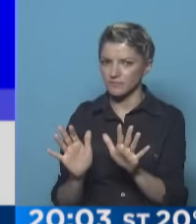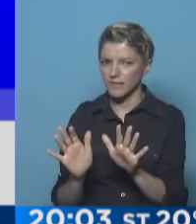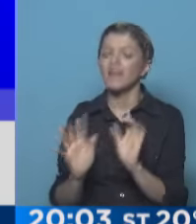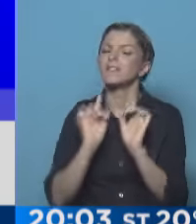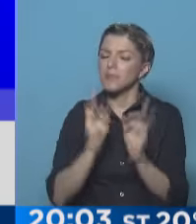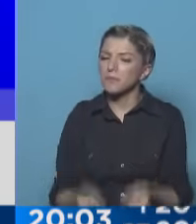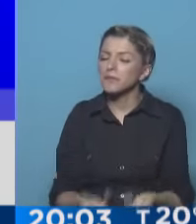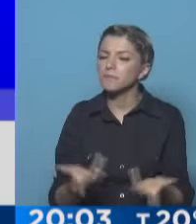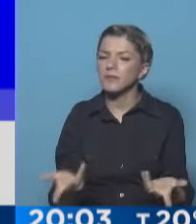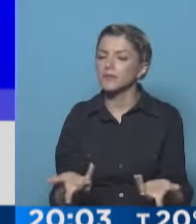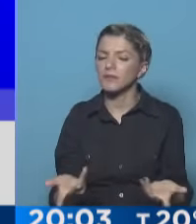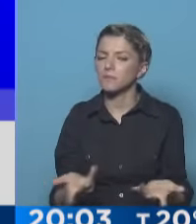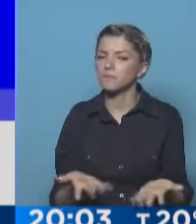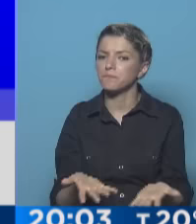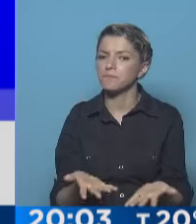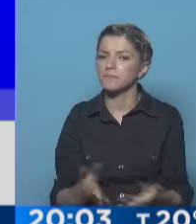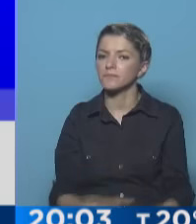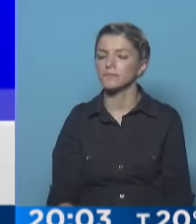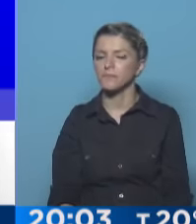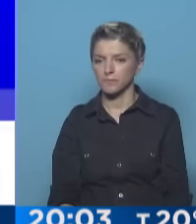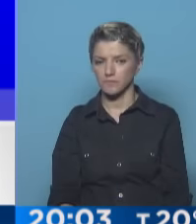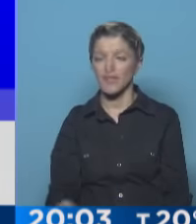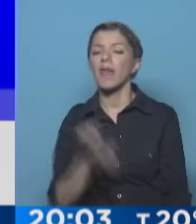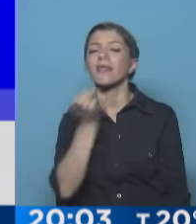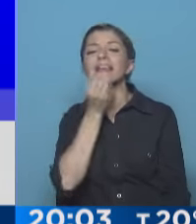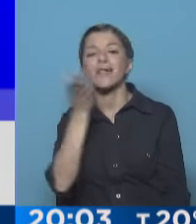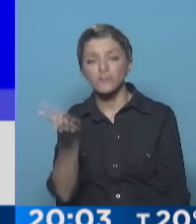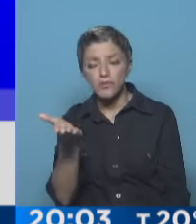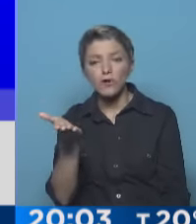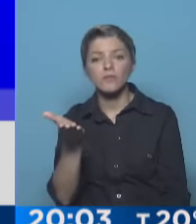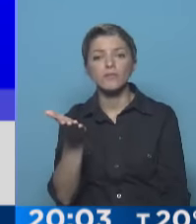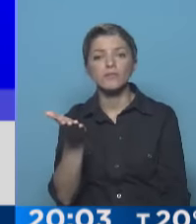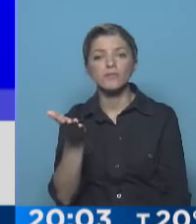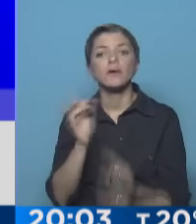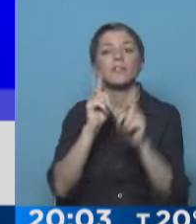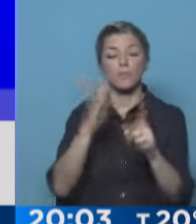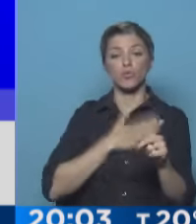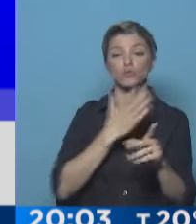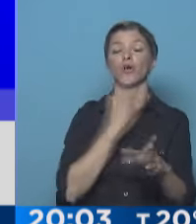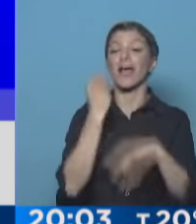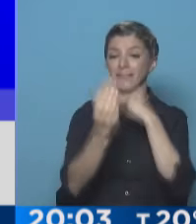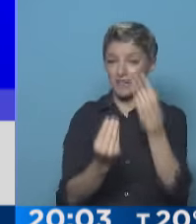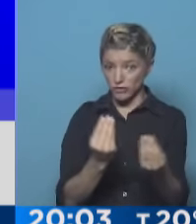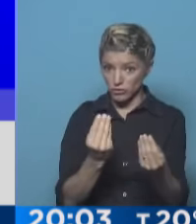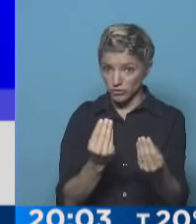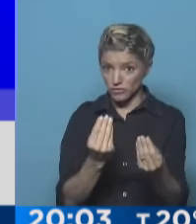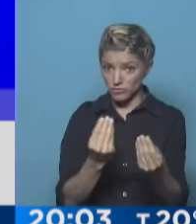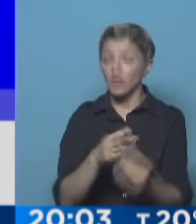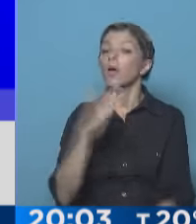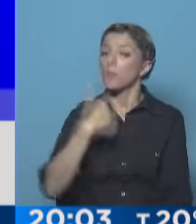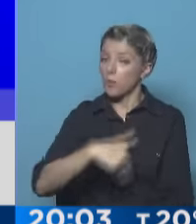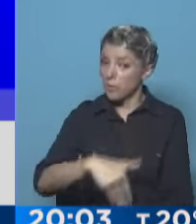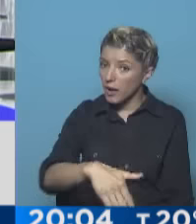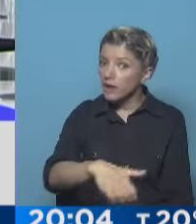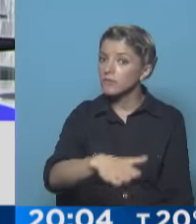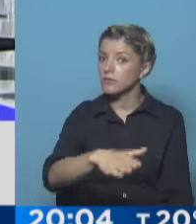los los este los testimonios y las intervenciones de nuestros candidatos de nuestra gente va a haber Dentro de pocos